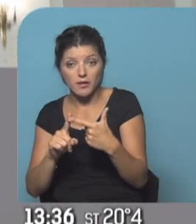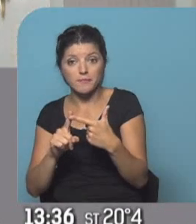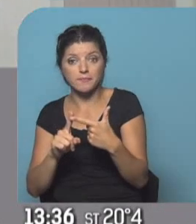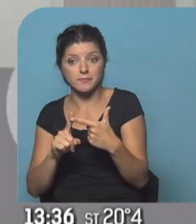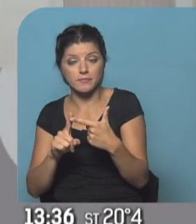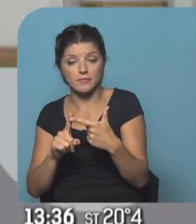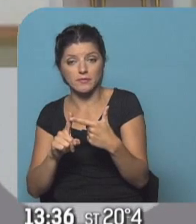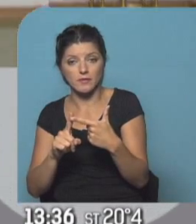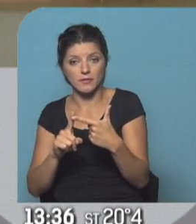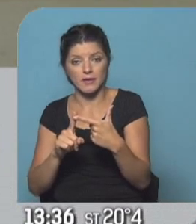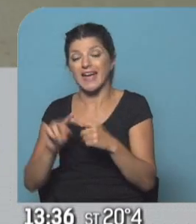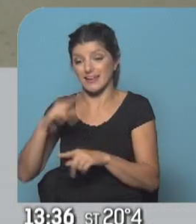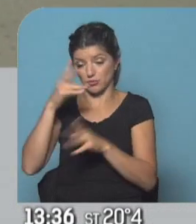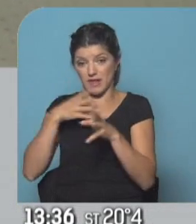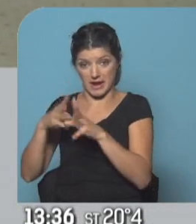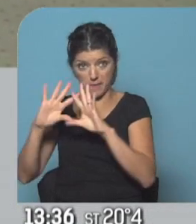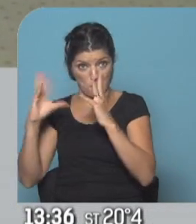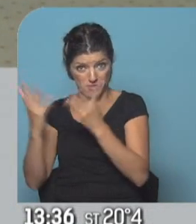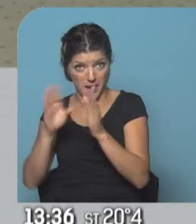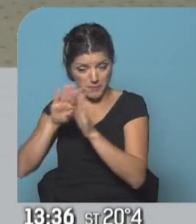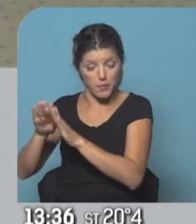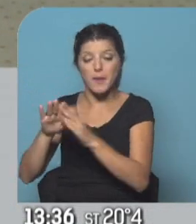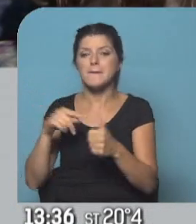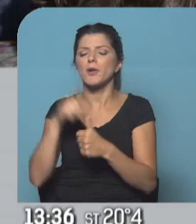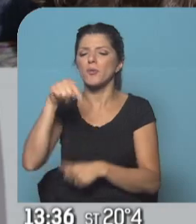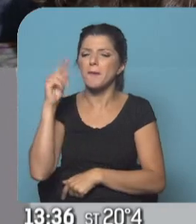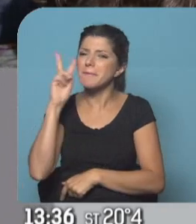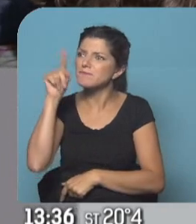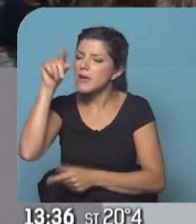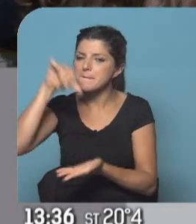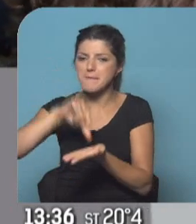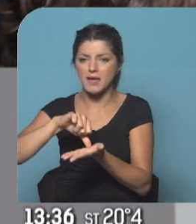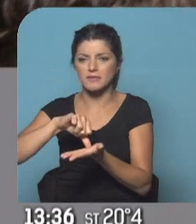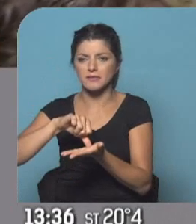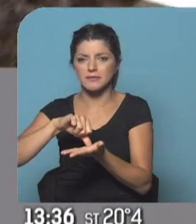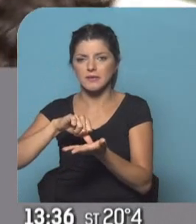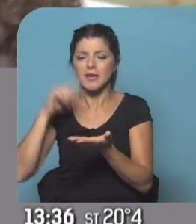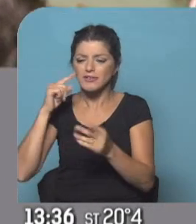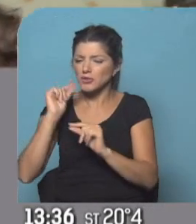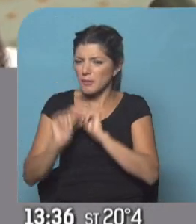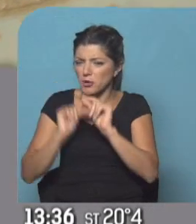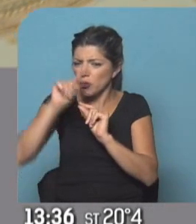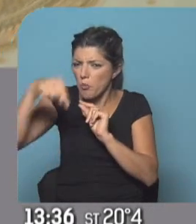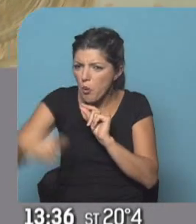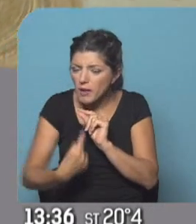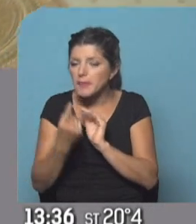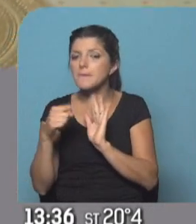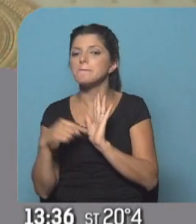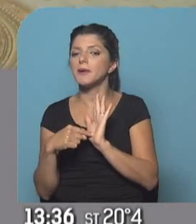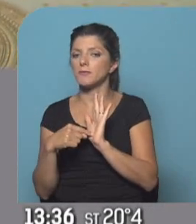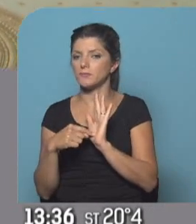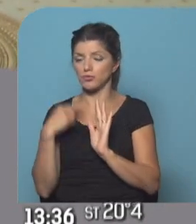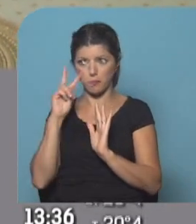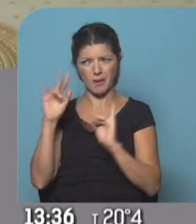ocurrió durante la Segunda Guerra Mundial en Francia. Entonces la sensación que uno tiene es que esto está resurgiendo, pero me parece que acá hay una particularidad y se veía muy bien en